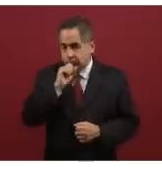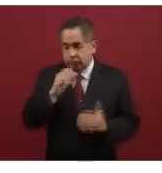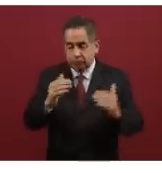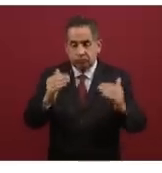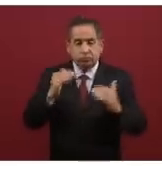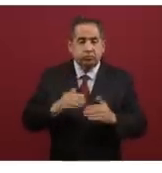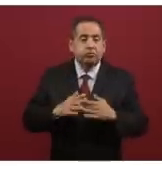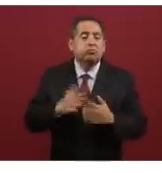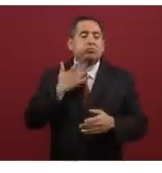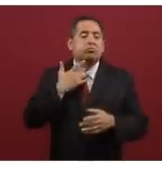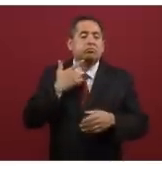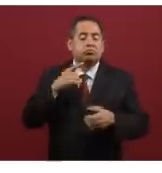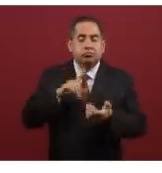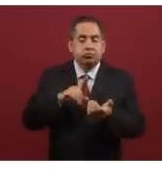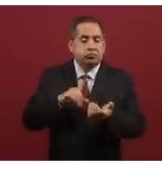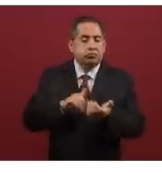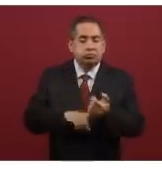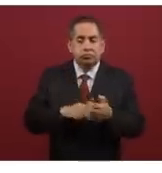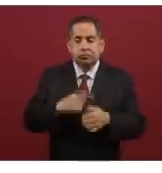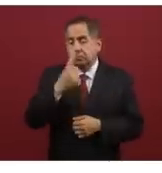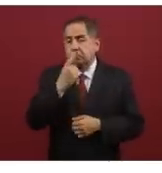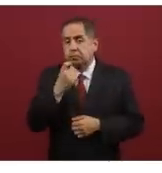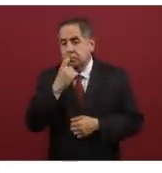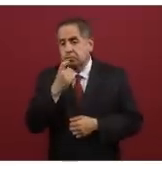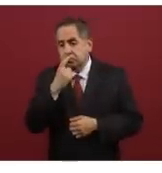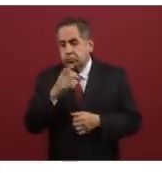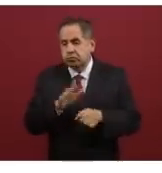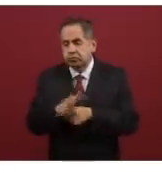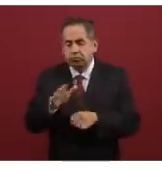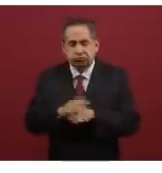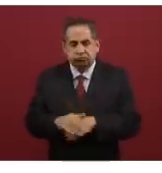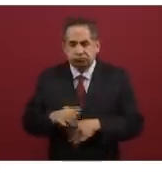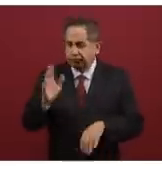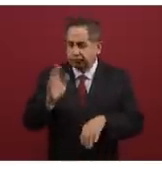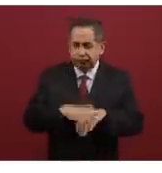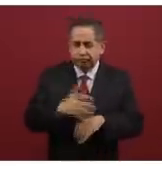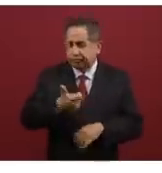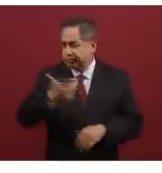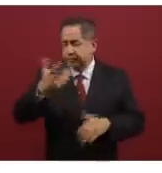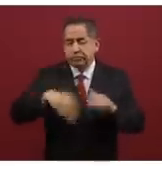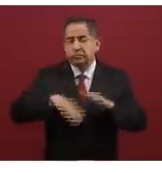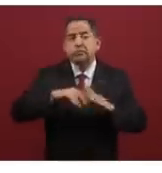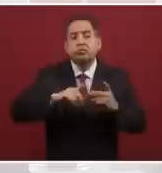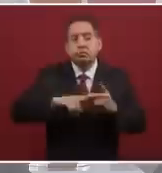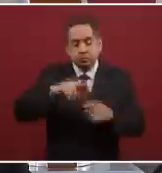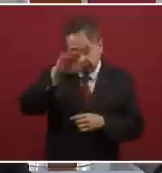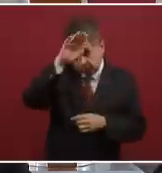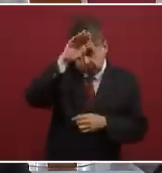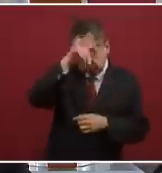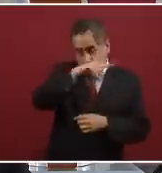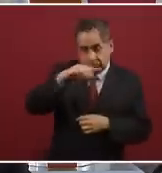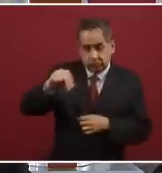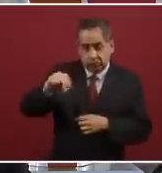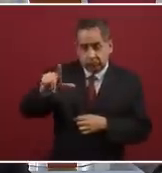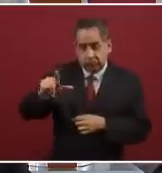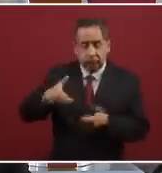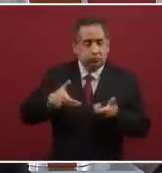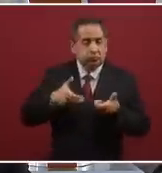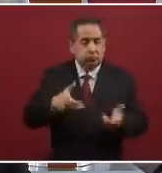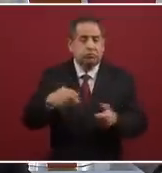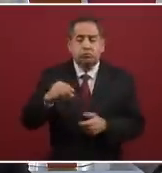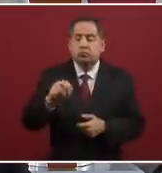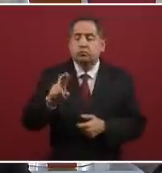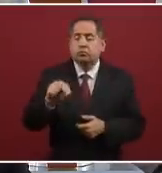la gasolina premium. En la gasolina premium encontramos el precio más alto en Monterrey, Nuevo León, en Avenida